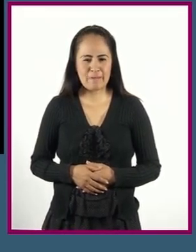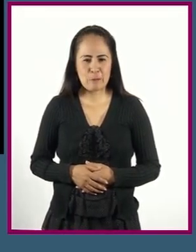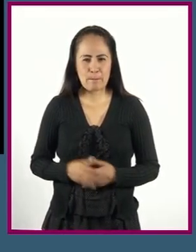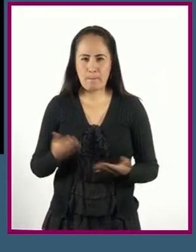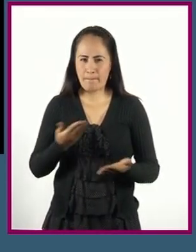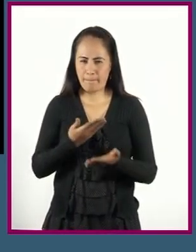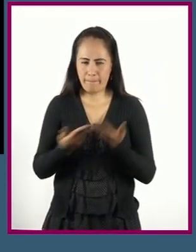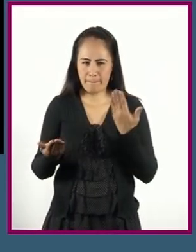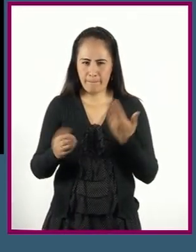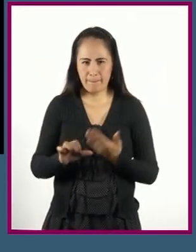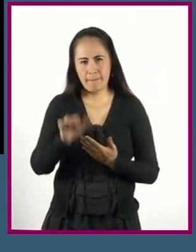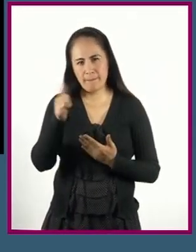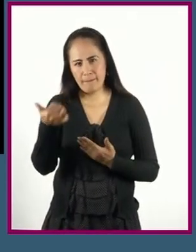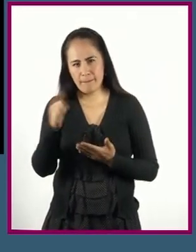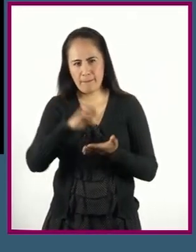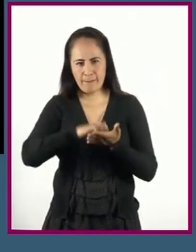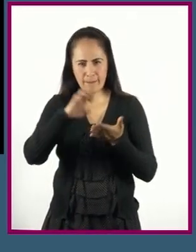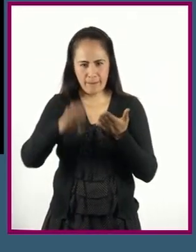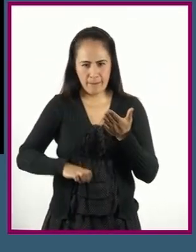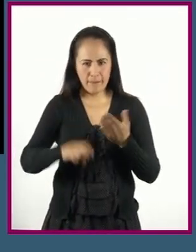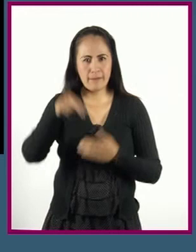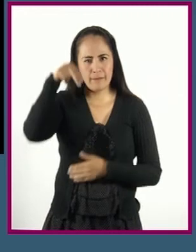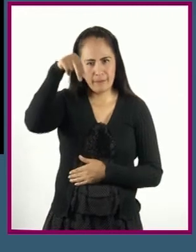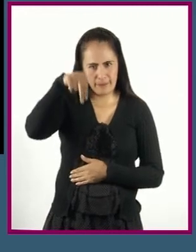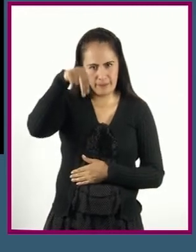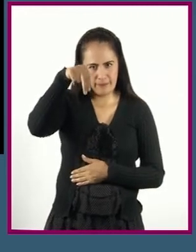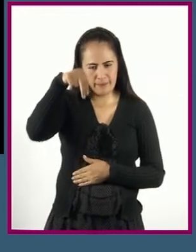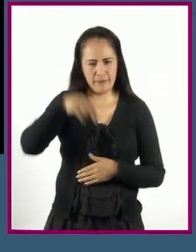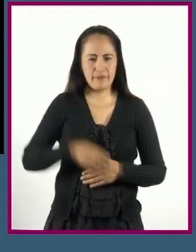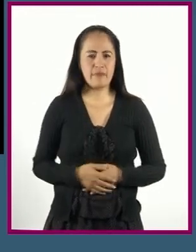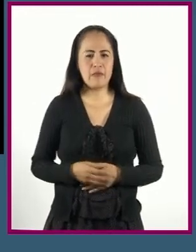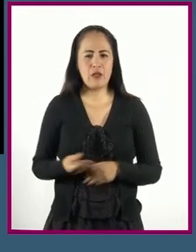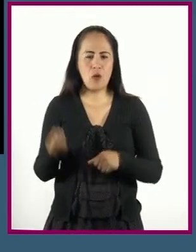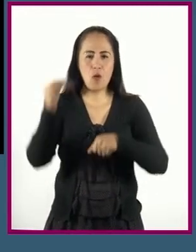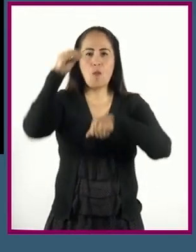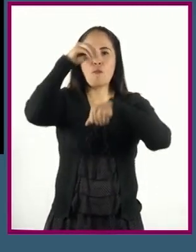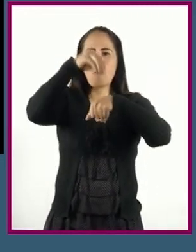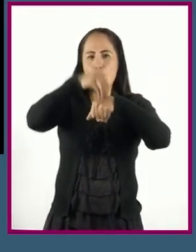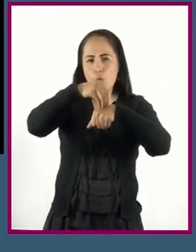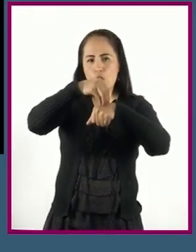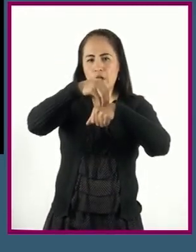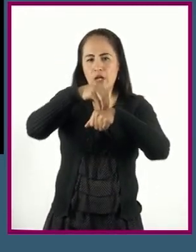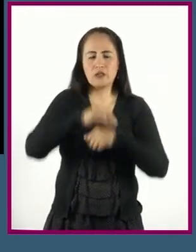Vamos ahora con otro ejemplo. Tenemos nitrógeno y vamos a tomar